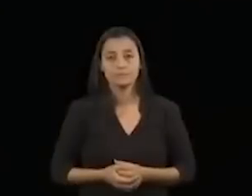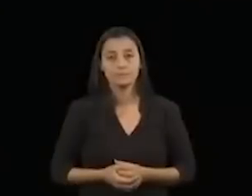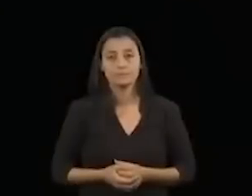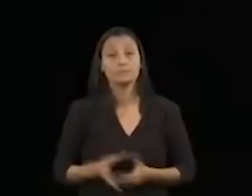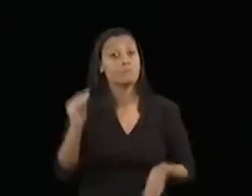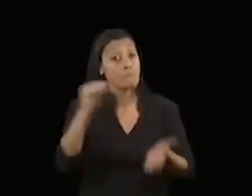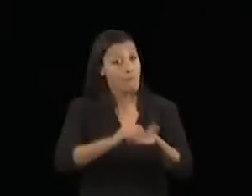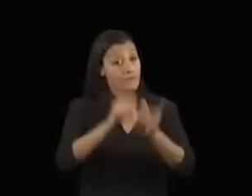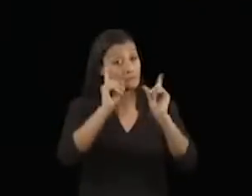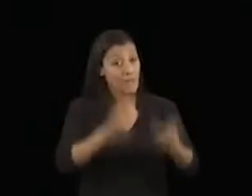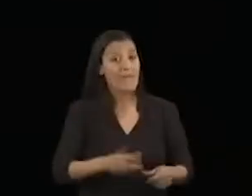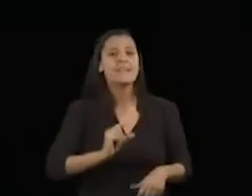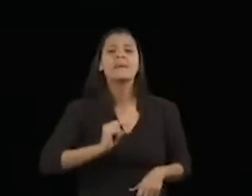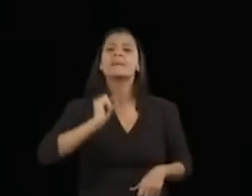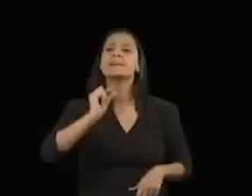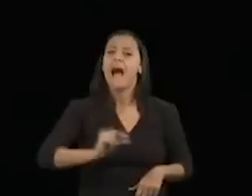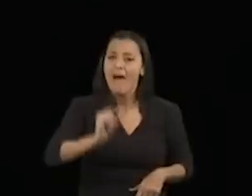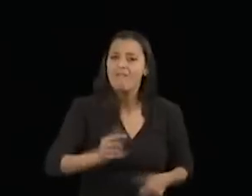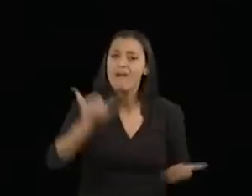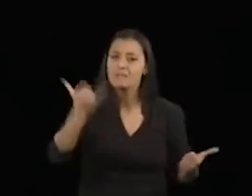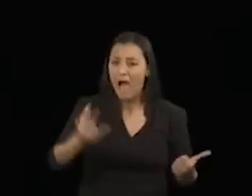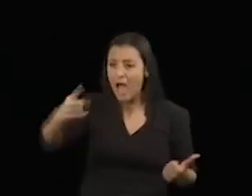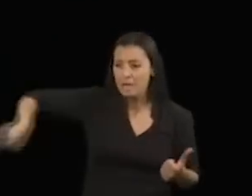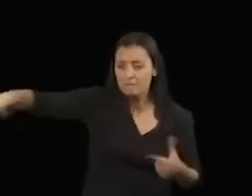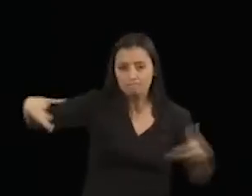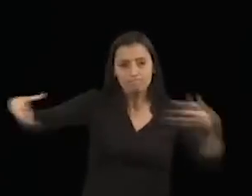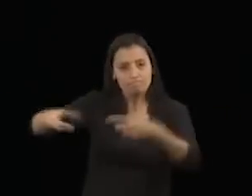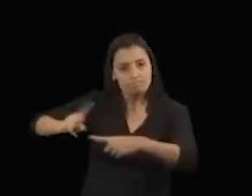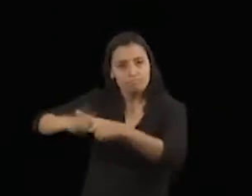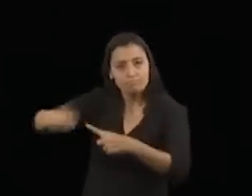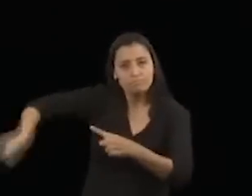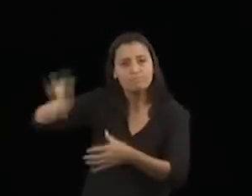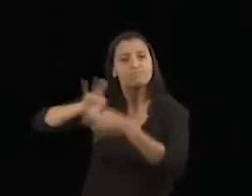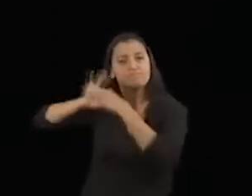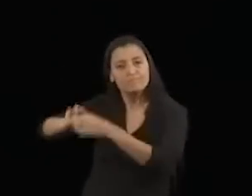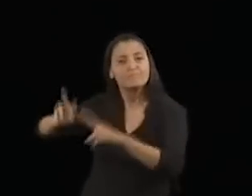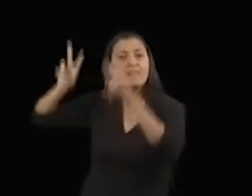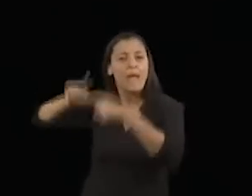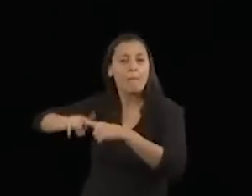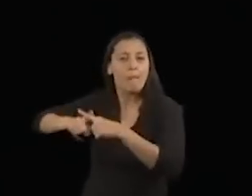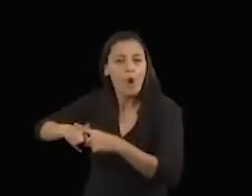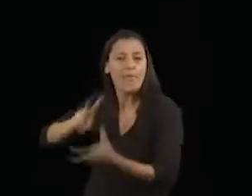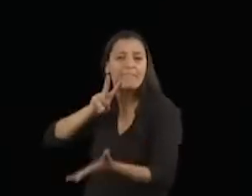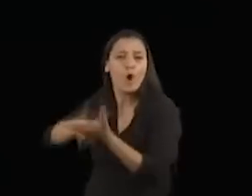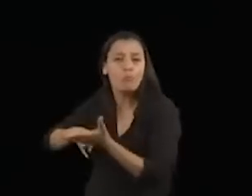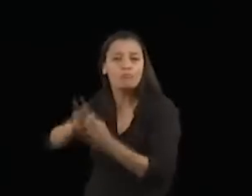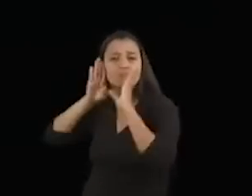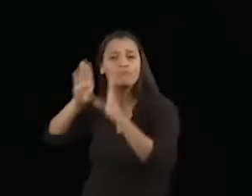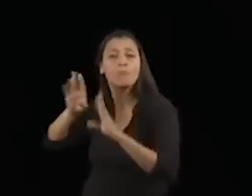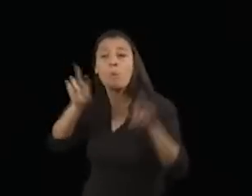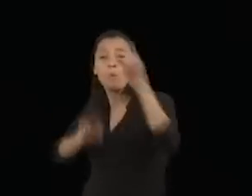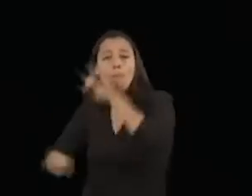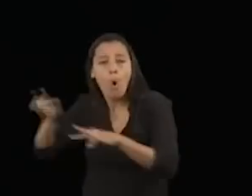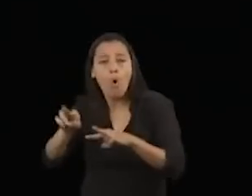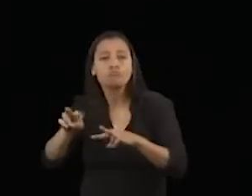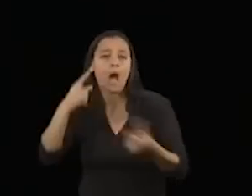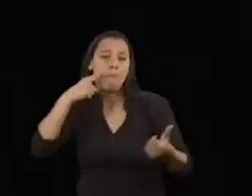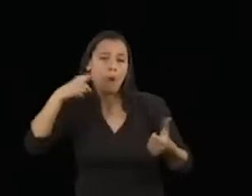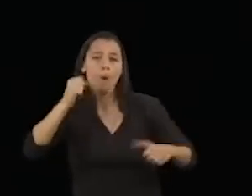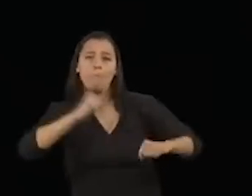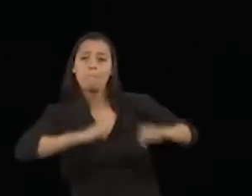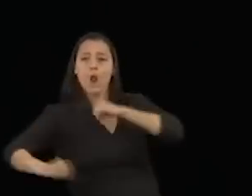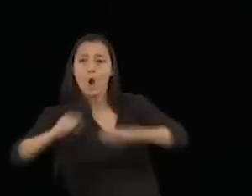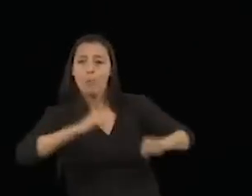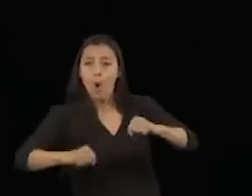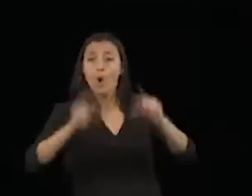y más importante, y cada vez que los degenerados fiscales de la política quieran ir a romper el